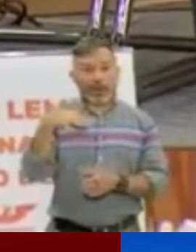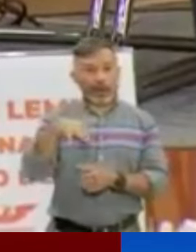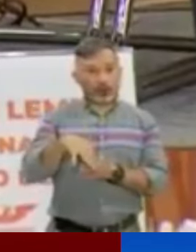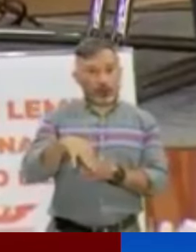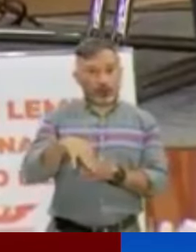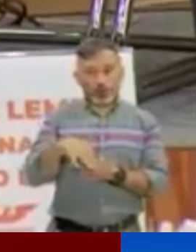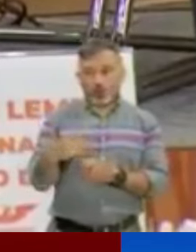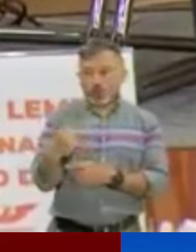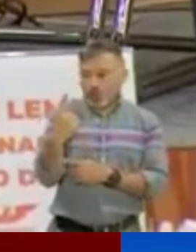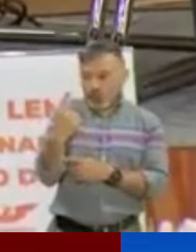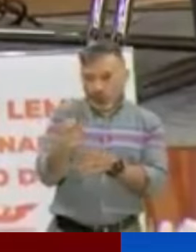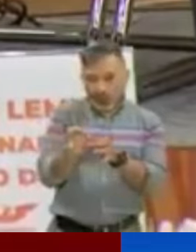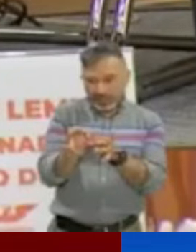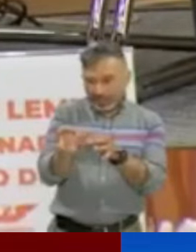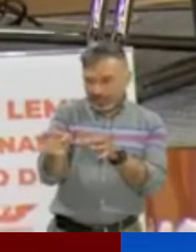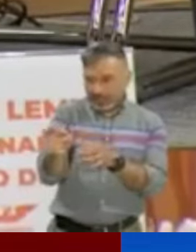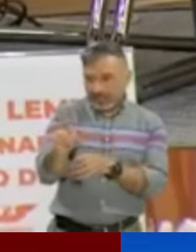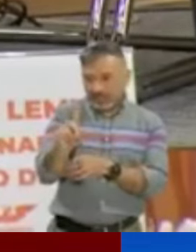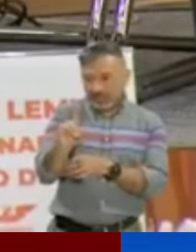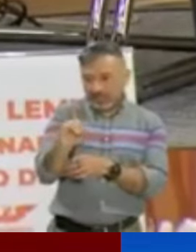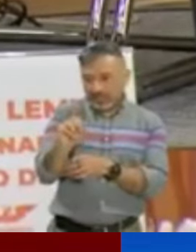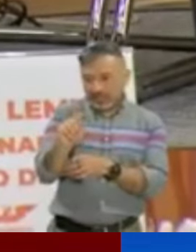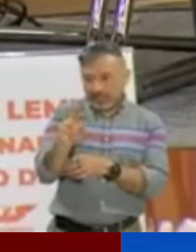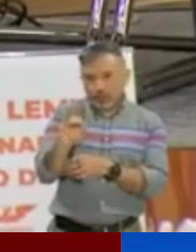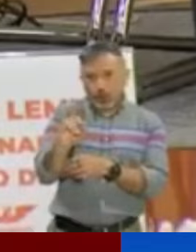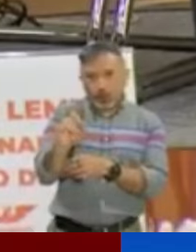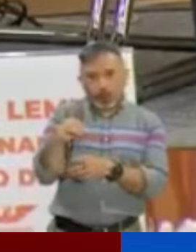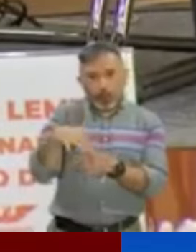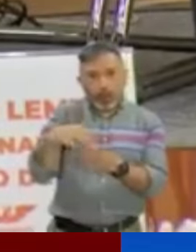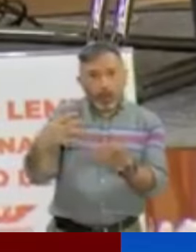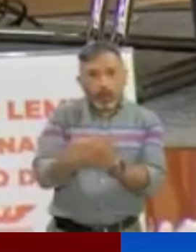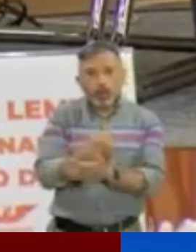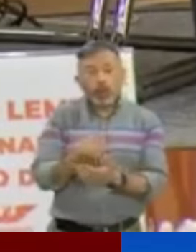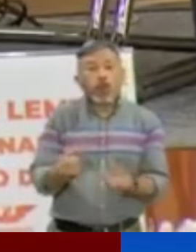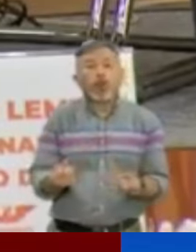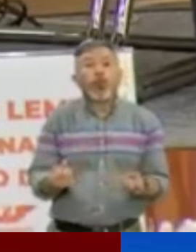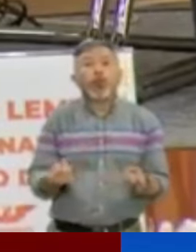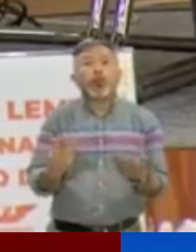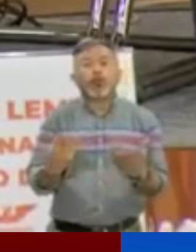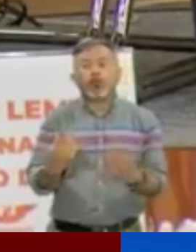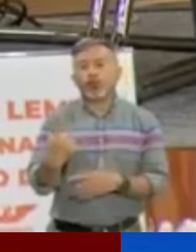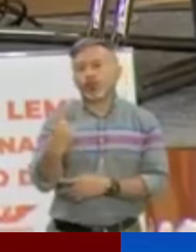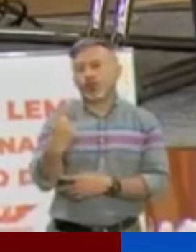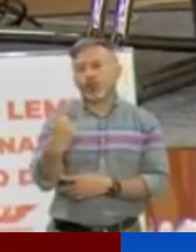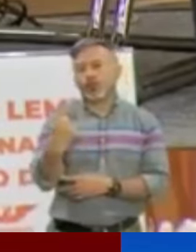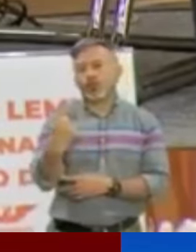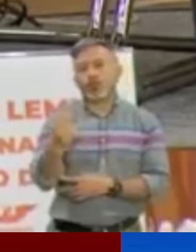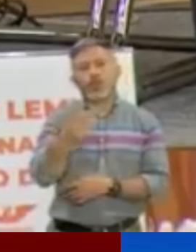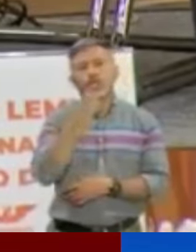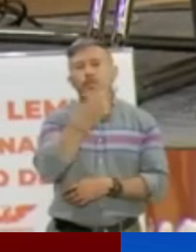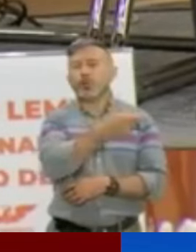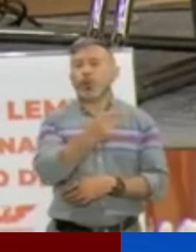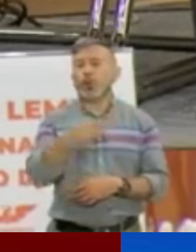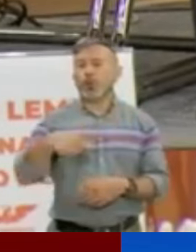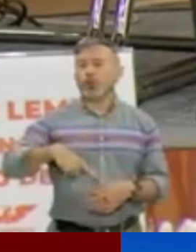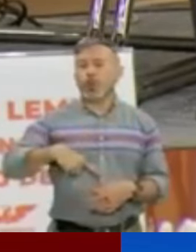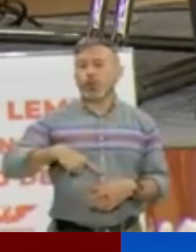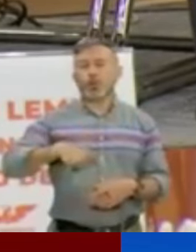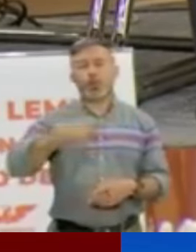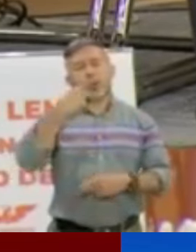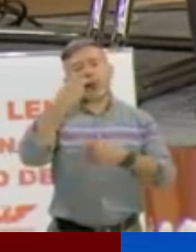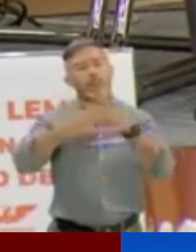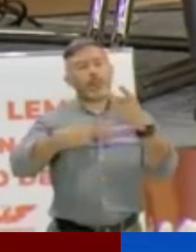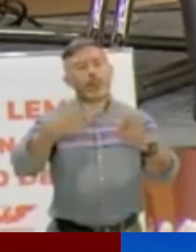distrito federal, uno. Eso habla claramente de que son gobiernos que pues sí los inflan muy bonito, pero en los